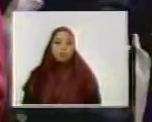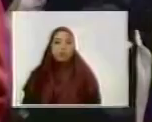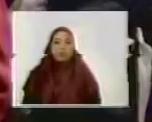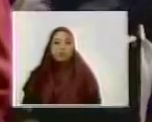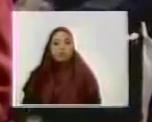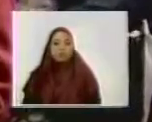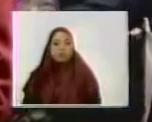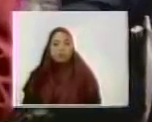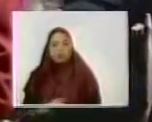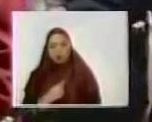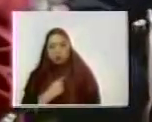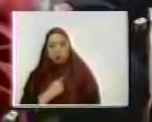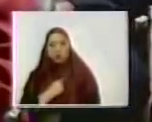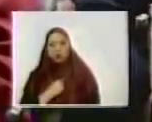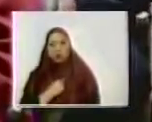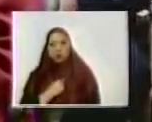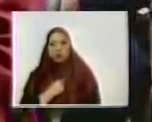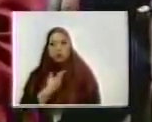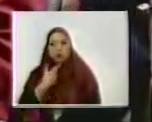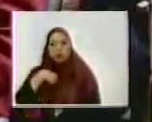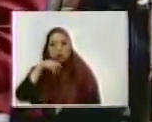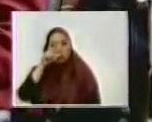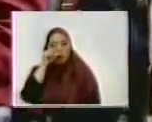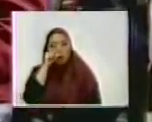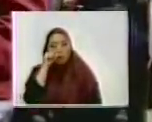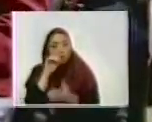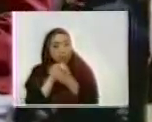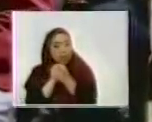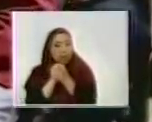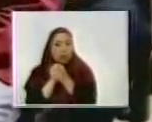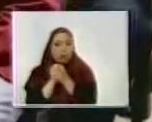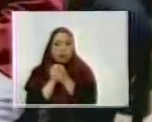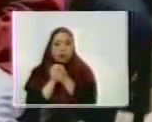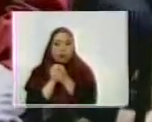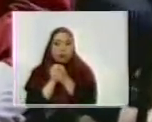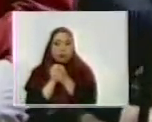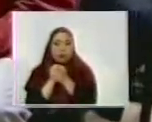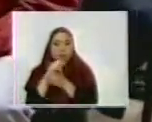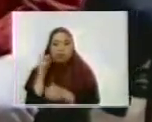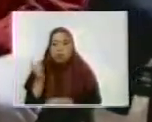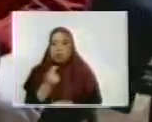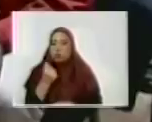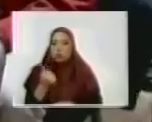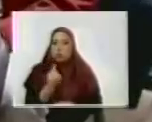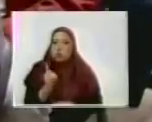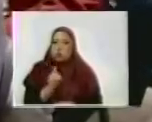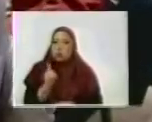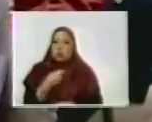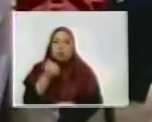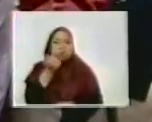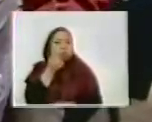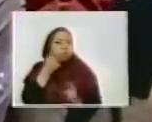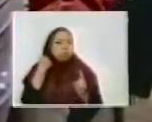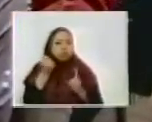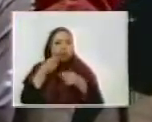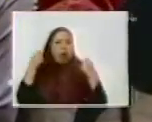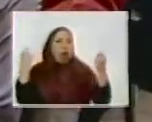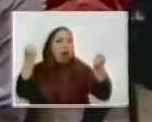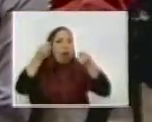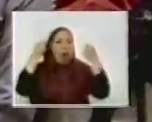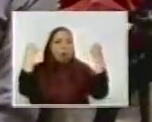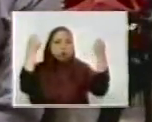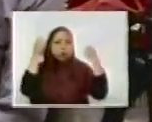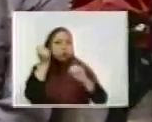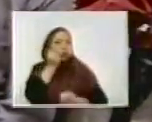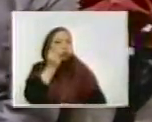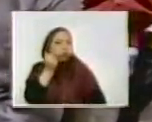Para mí, el camarada Ali no solamente fue un luchador de ayer,